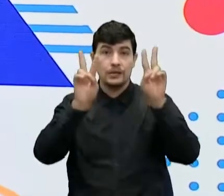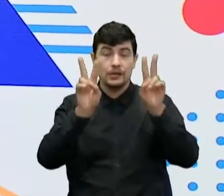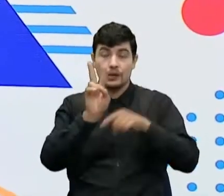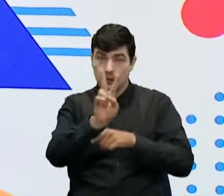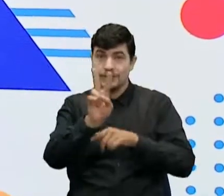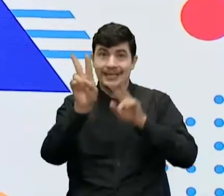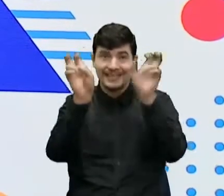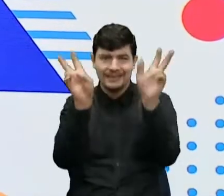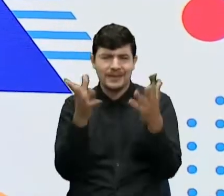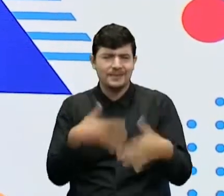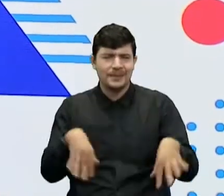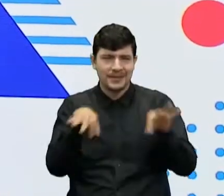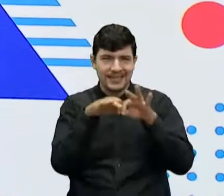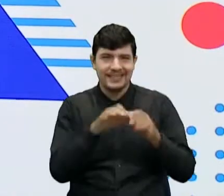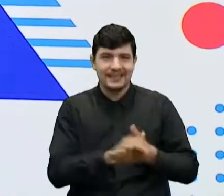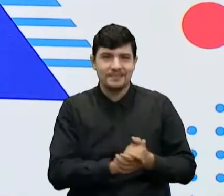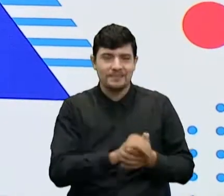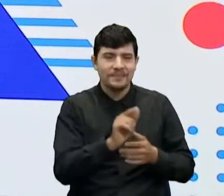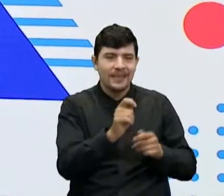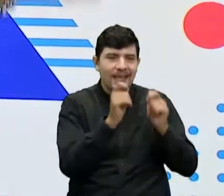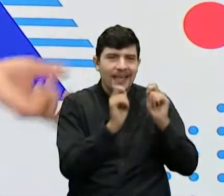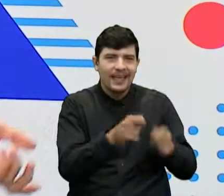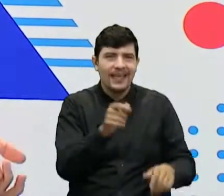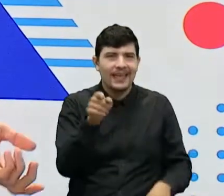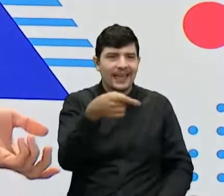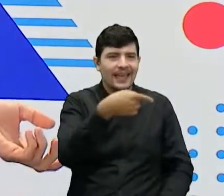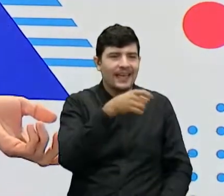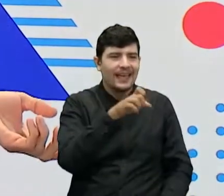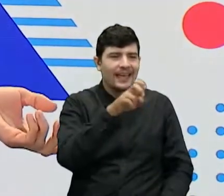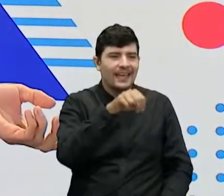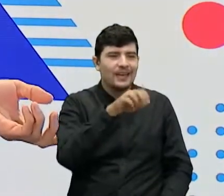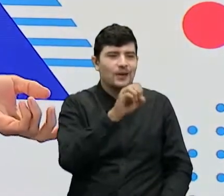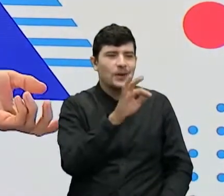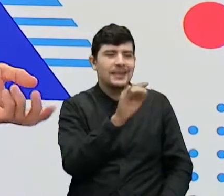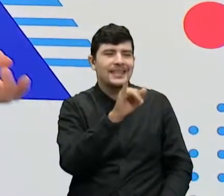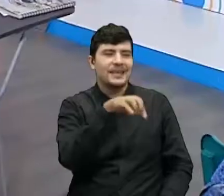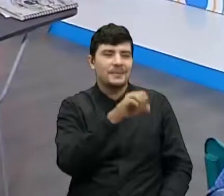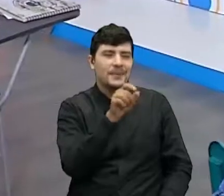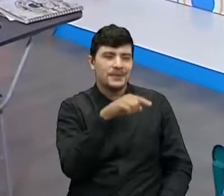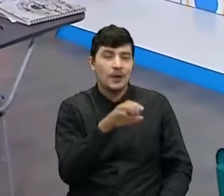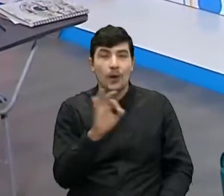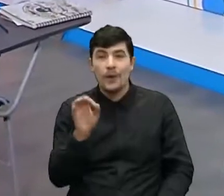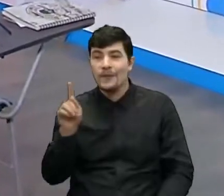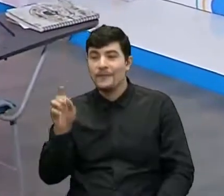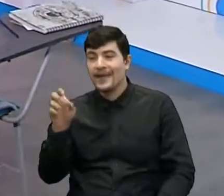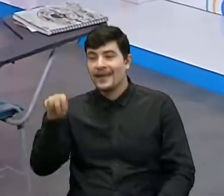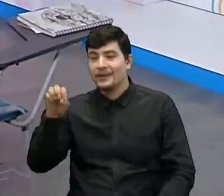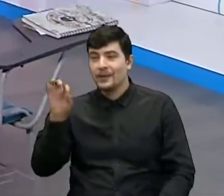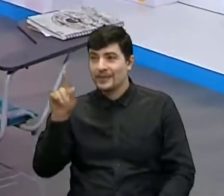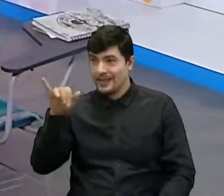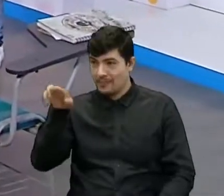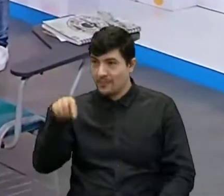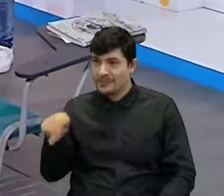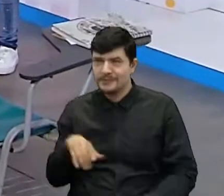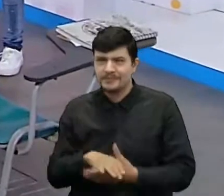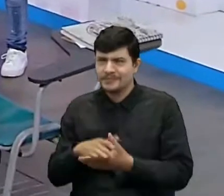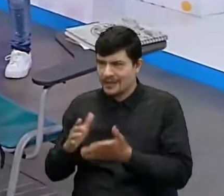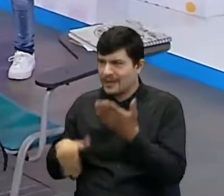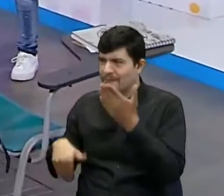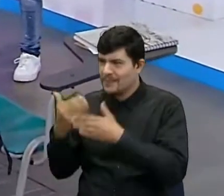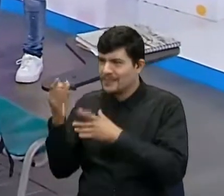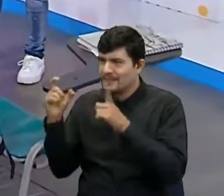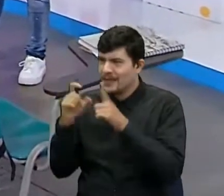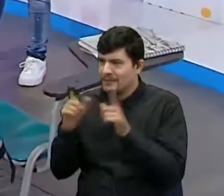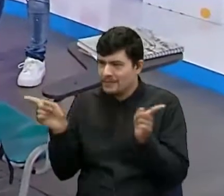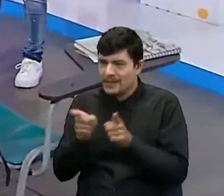Hay genotipos Y hay fenotipos Ajá Entonces iniciemos Con la palabra Más